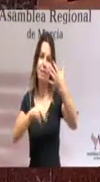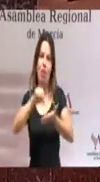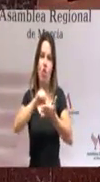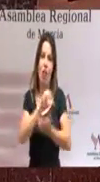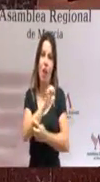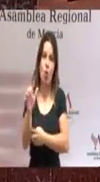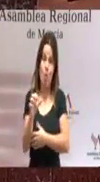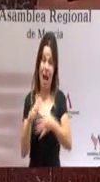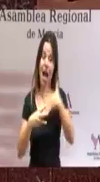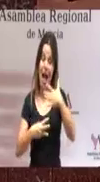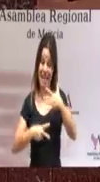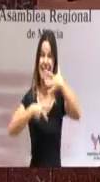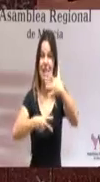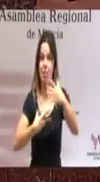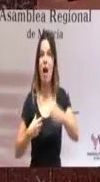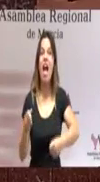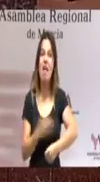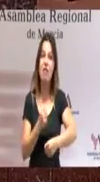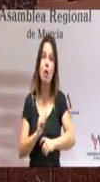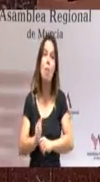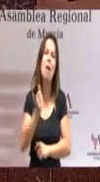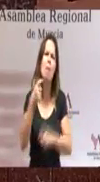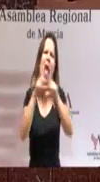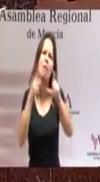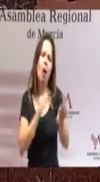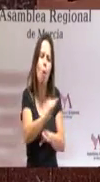europea con más inversiones empresariales.